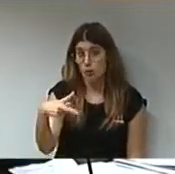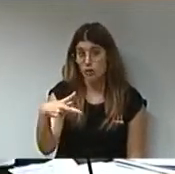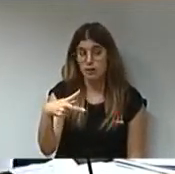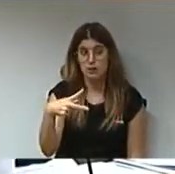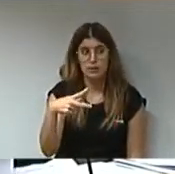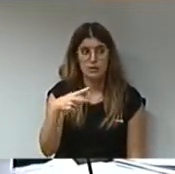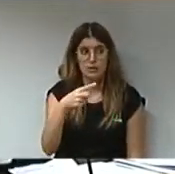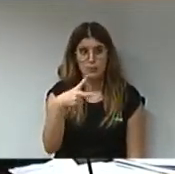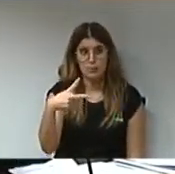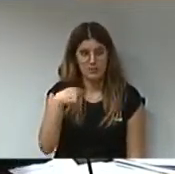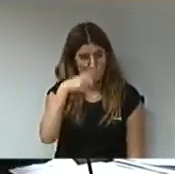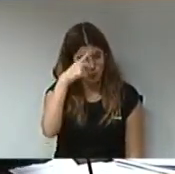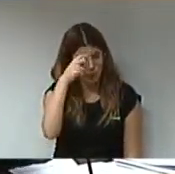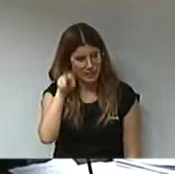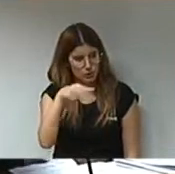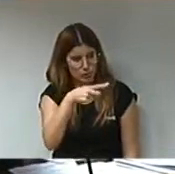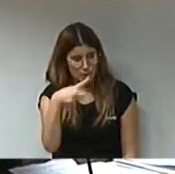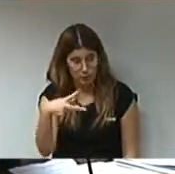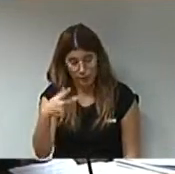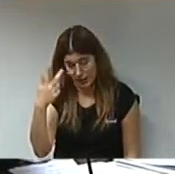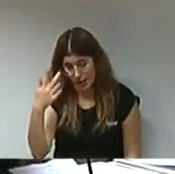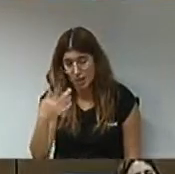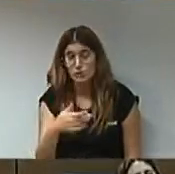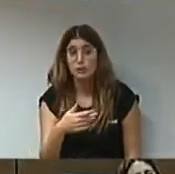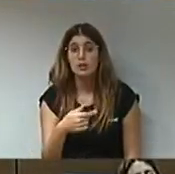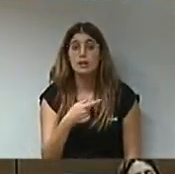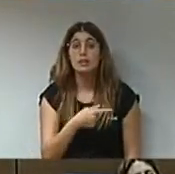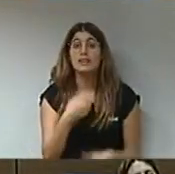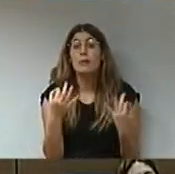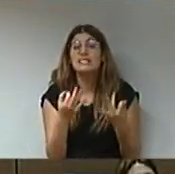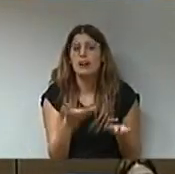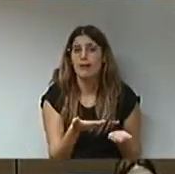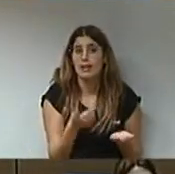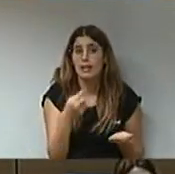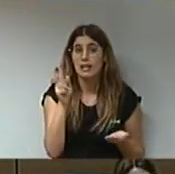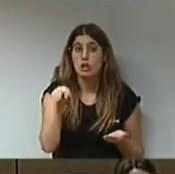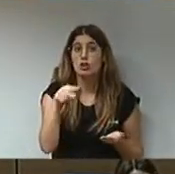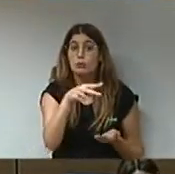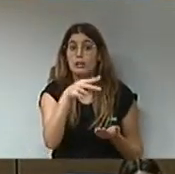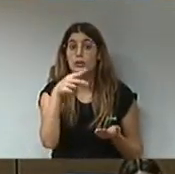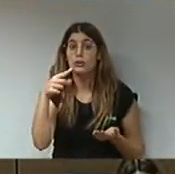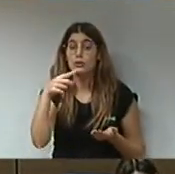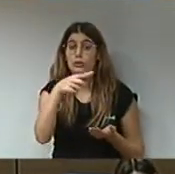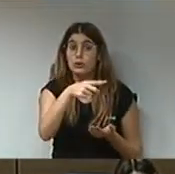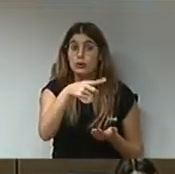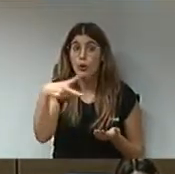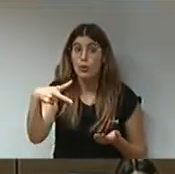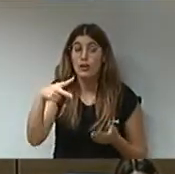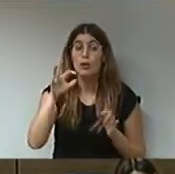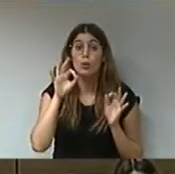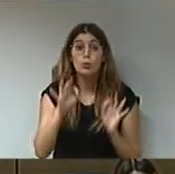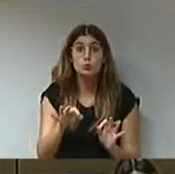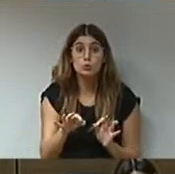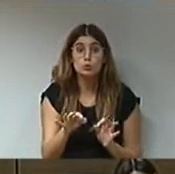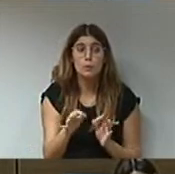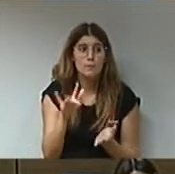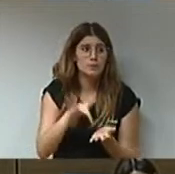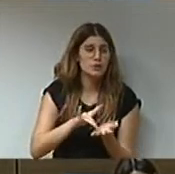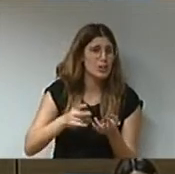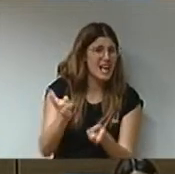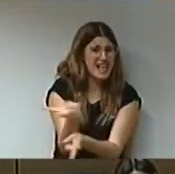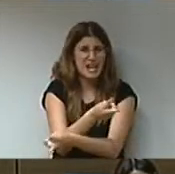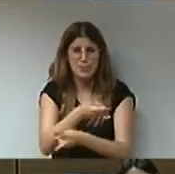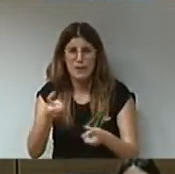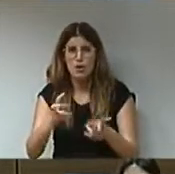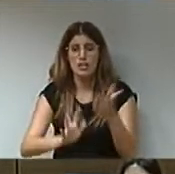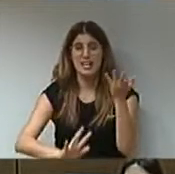el año 12, ¿se acuerda del año 12? Claro, el año 12, ¿qué estaba pasando? En el momento que había el peor